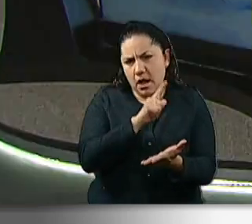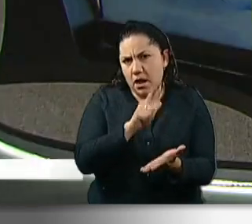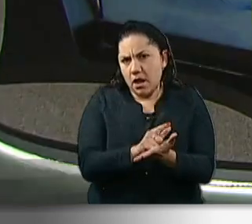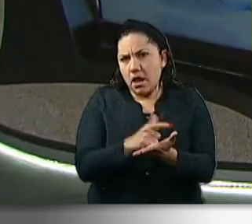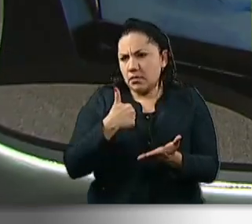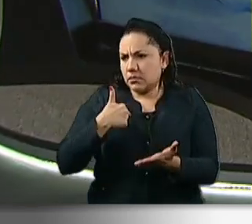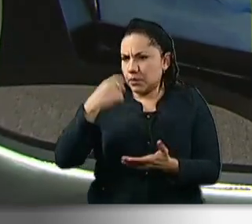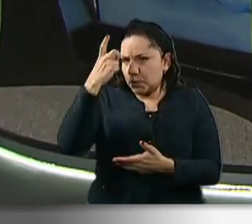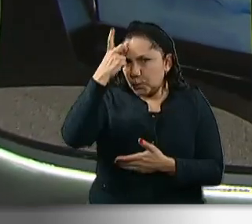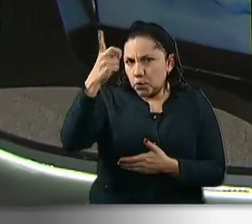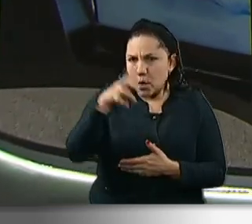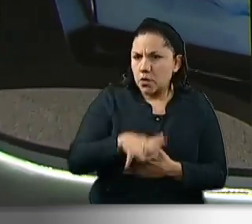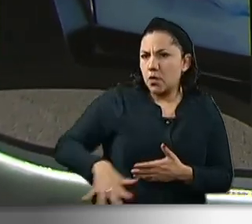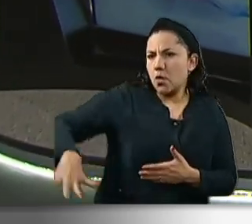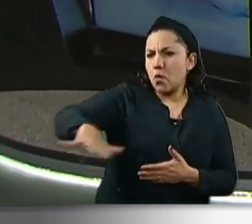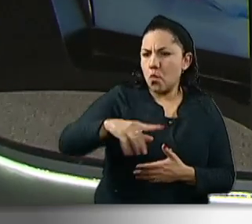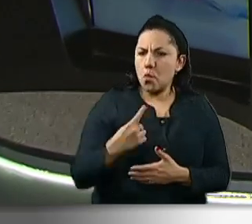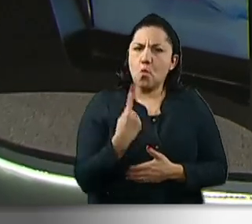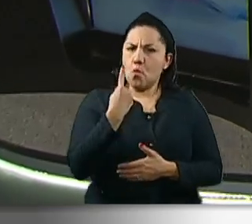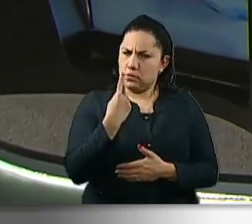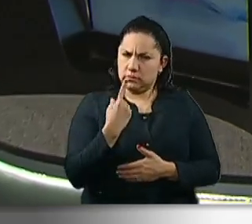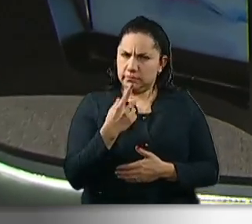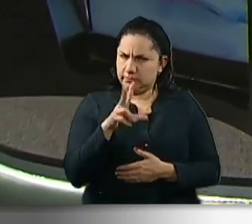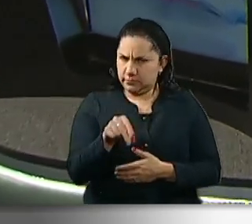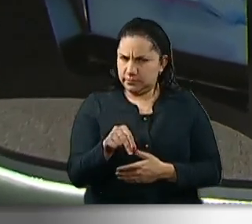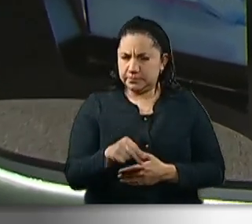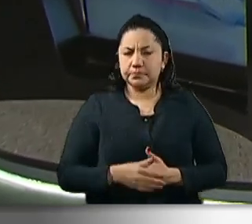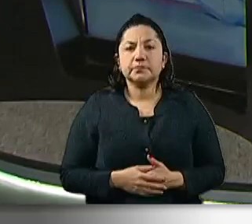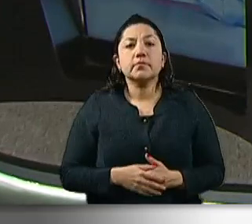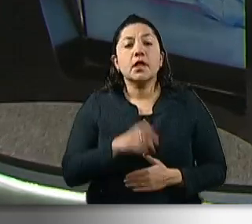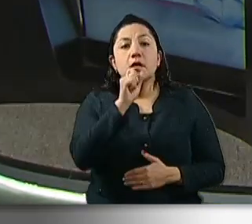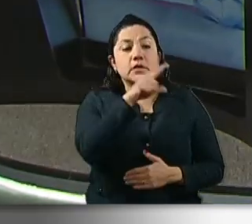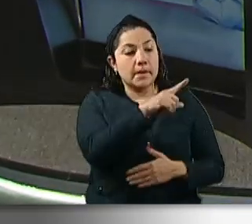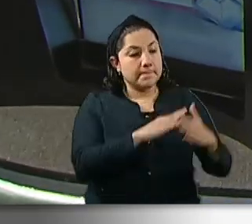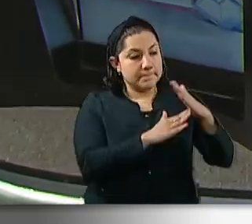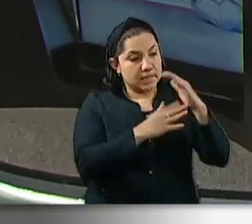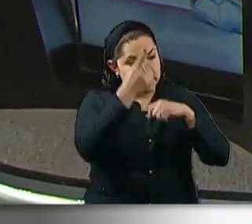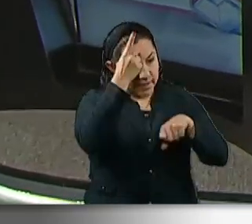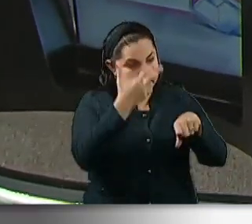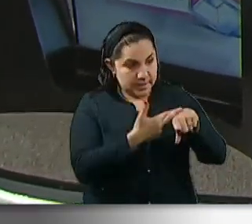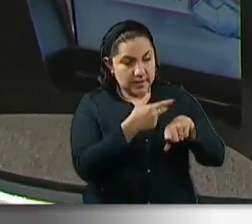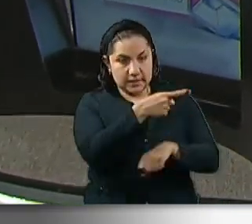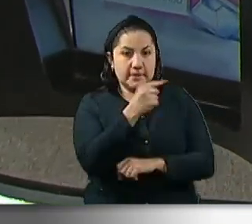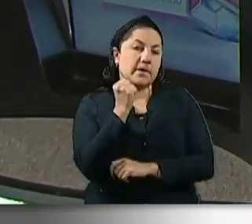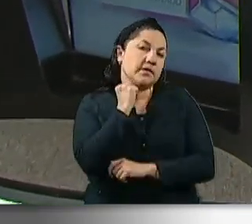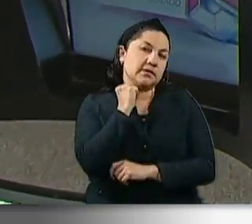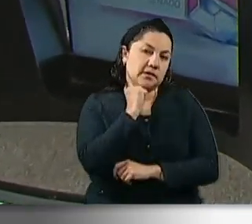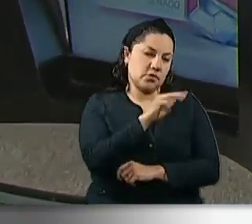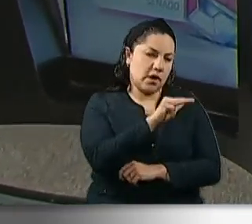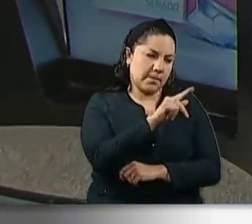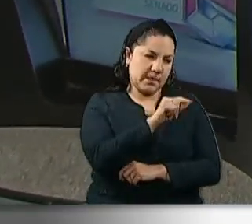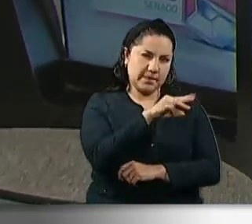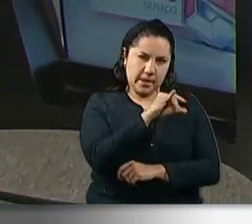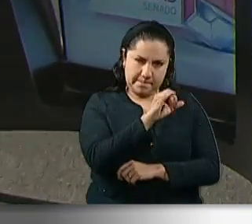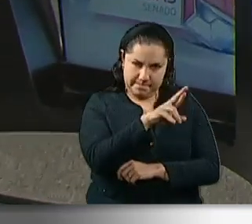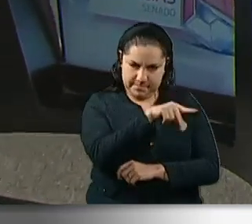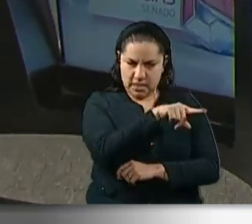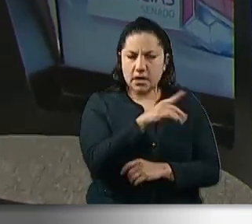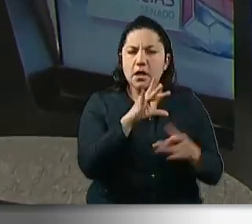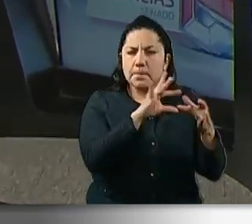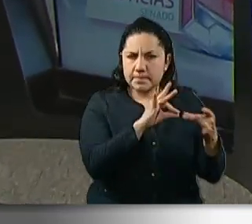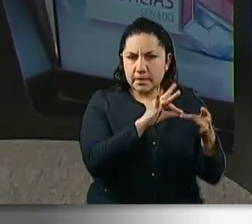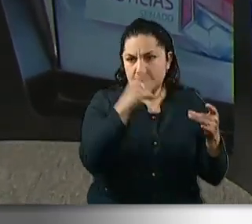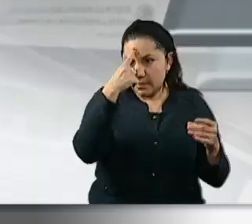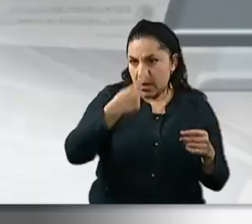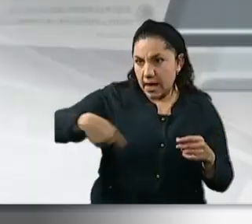y mediante un video mensaje el presidente de la mesa directiva del senador Alejandro Armenta Mier expresó también su reconocimiento a los líderes